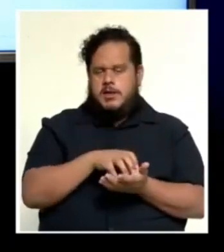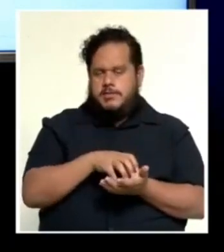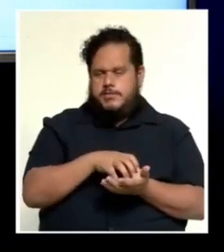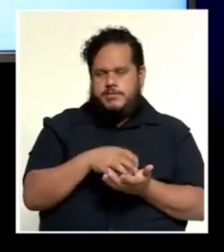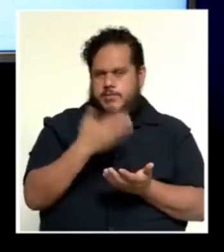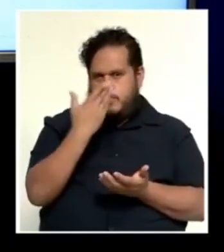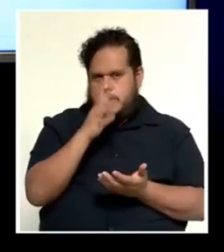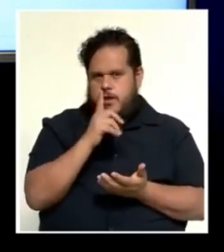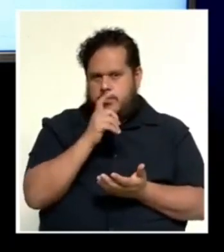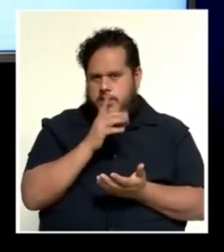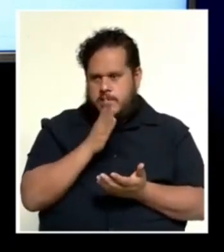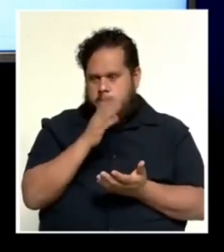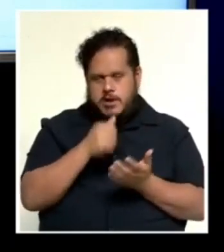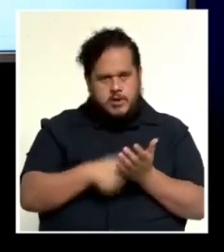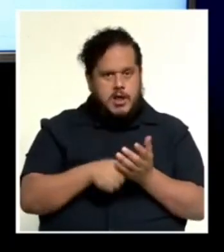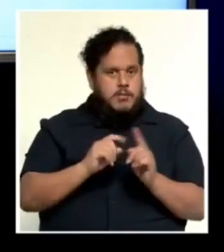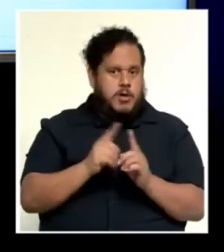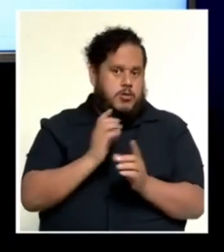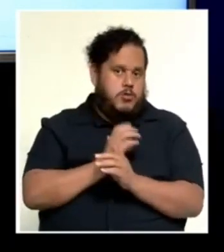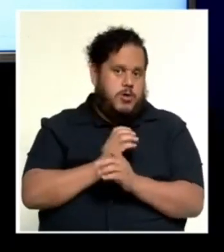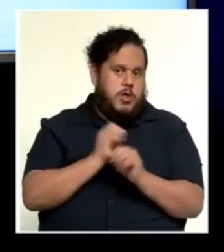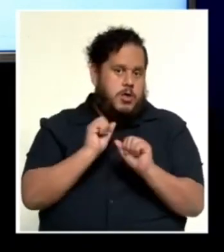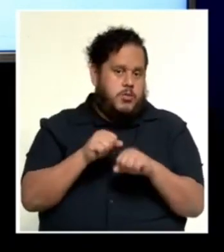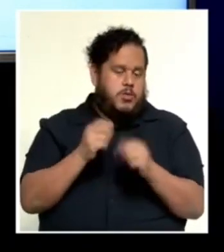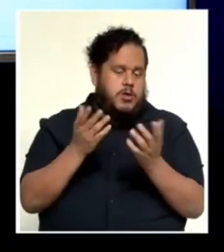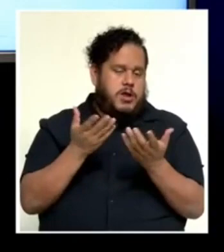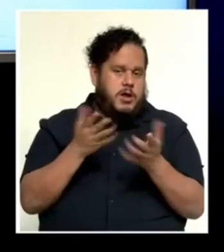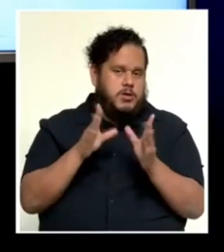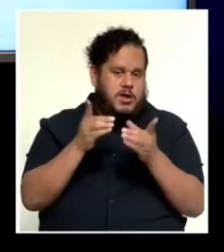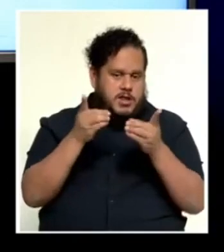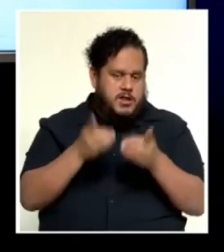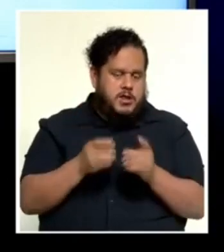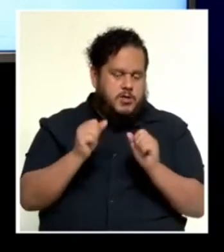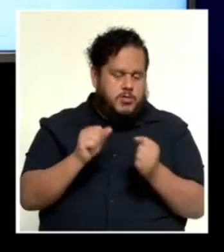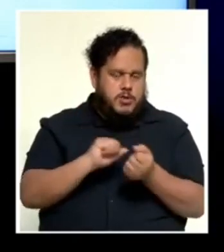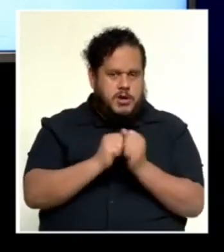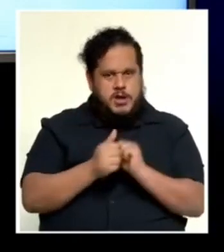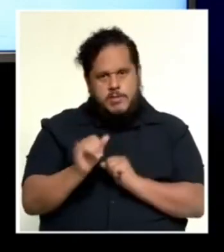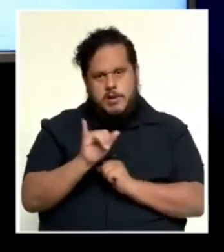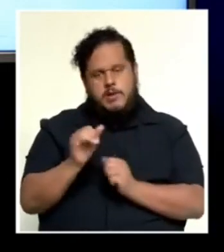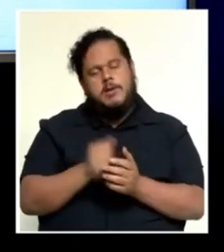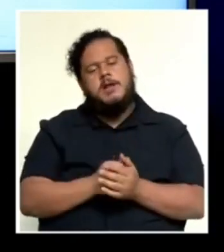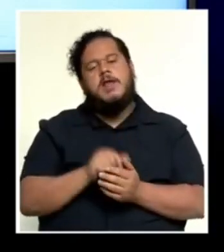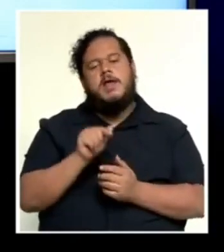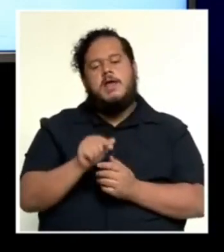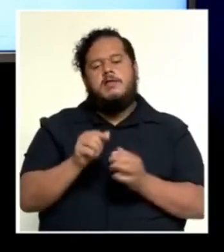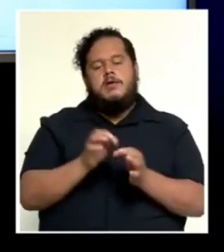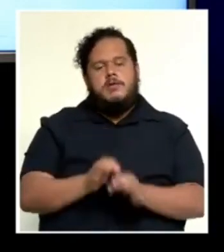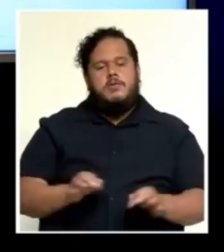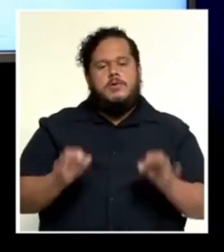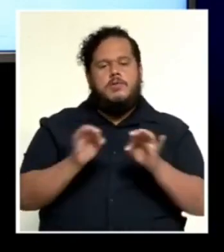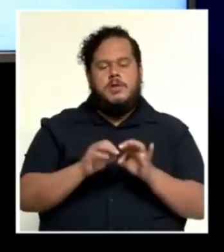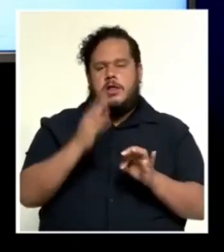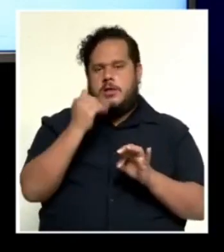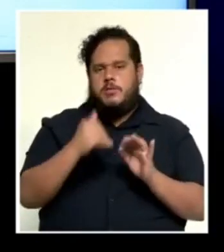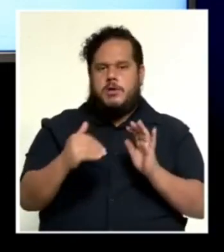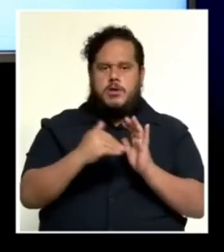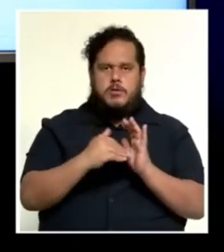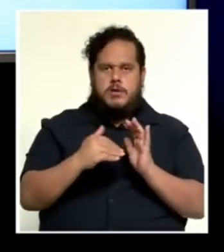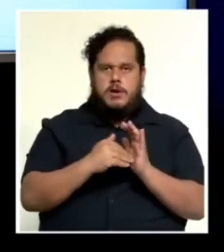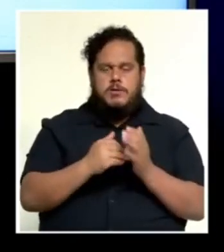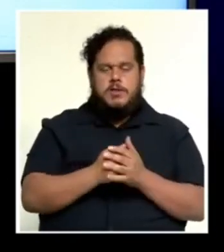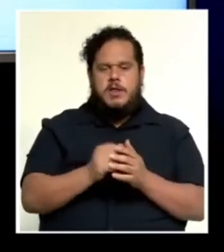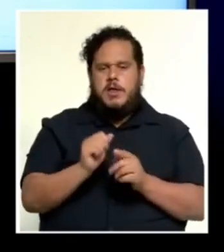cuidado, porque también se pueden mover los personas, decididos. Los ya decididos, exactamente. Entonces, eso es muy importante porque, de nuevo,